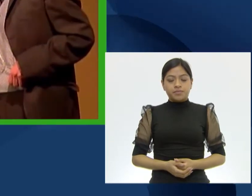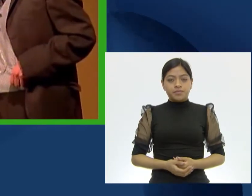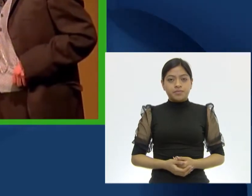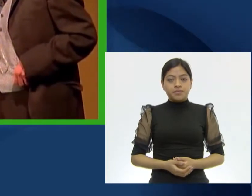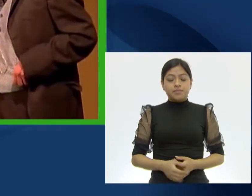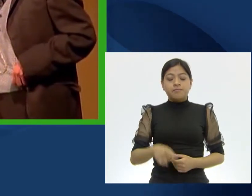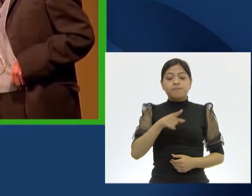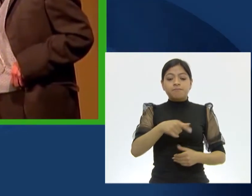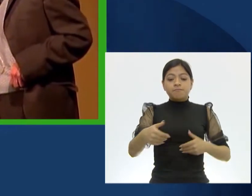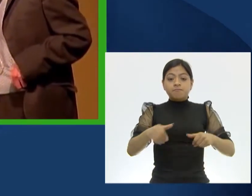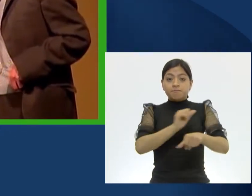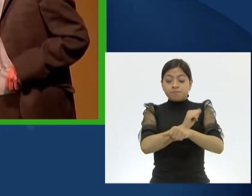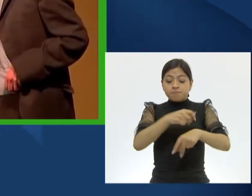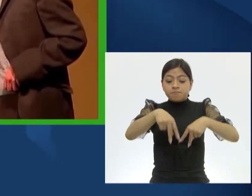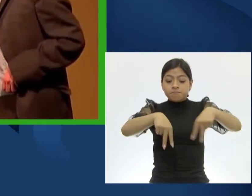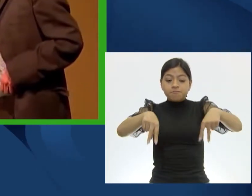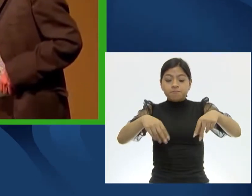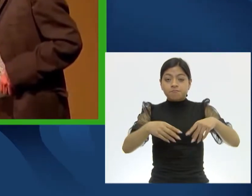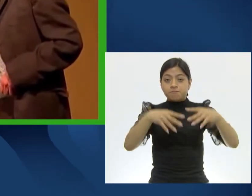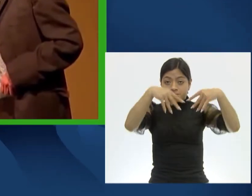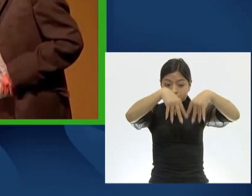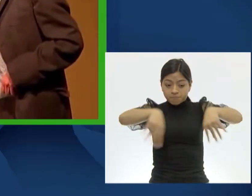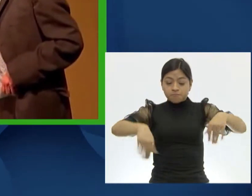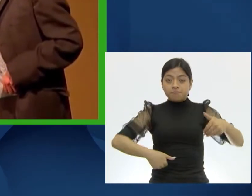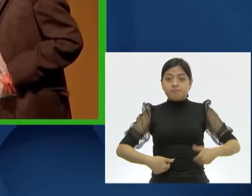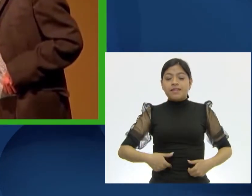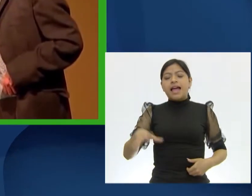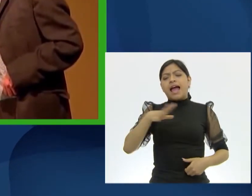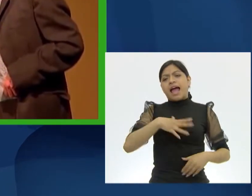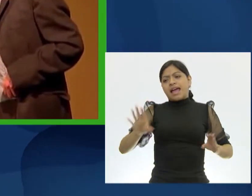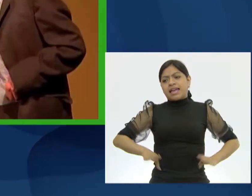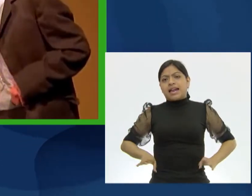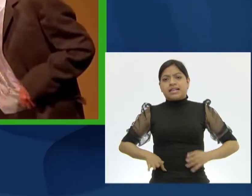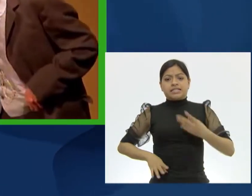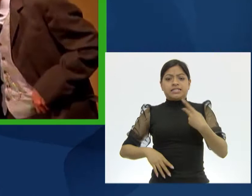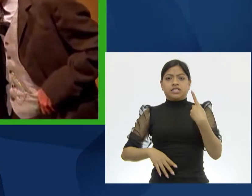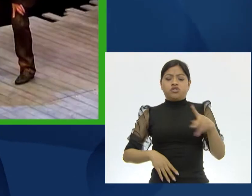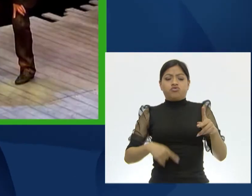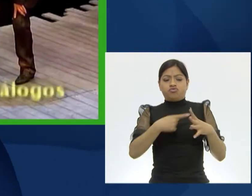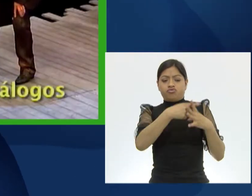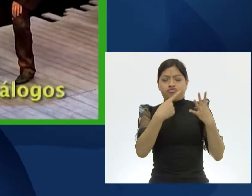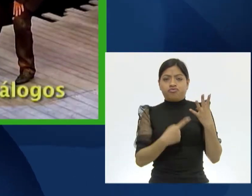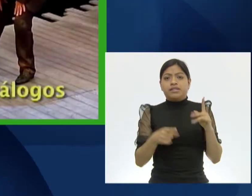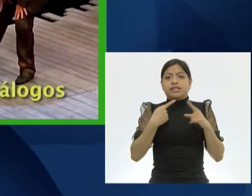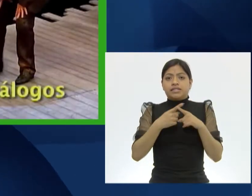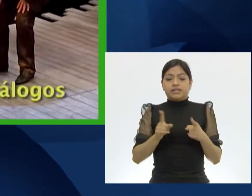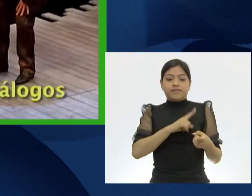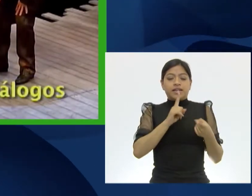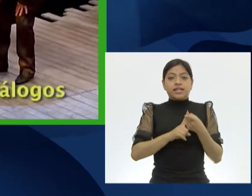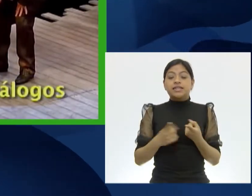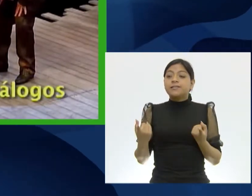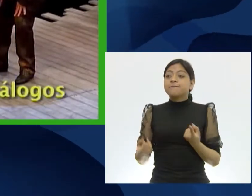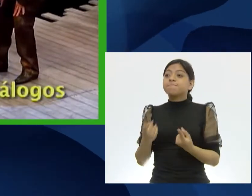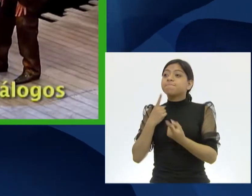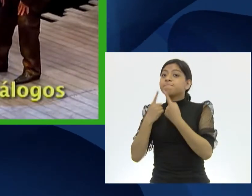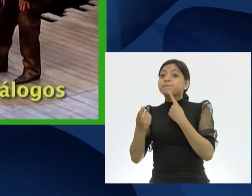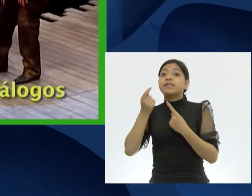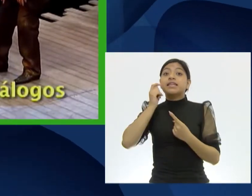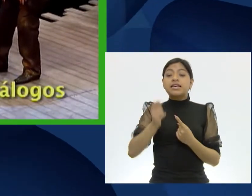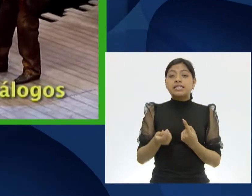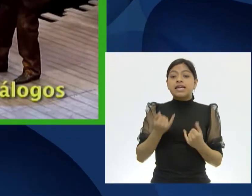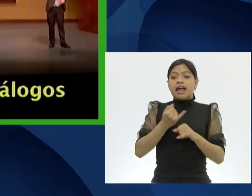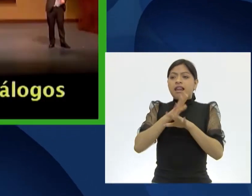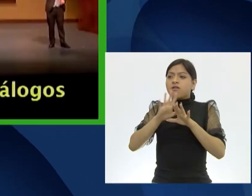La obra dramática se compone de distintos elementos característicos y estructurales. Diálogos es el intercambio de